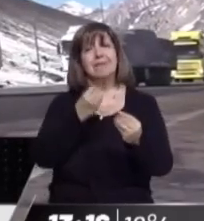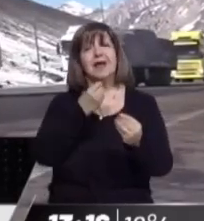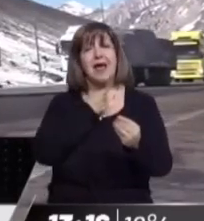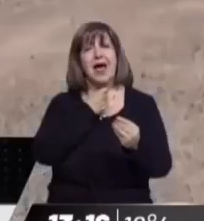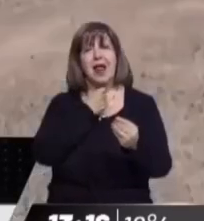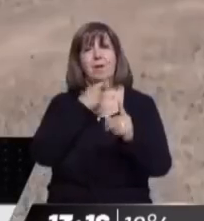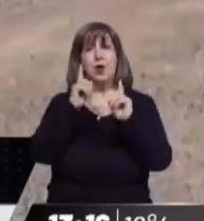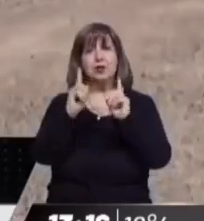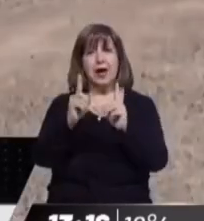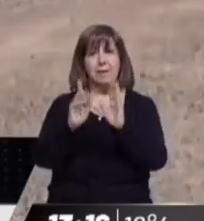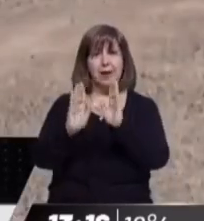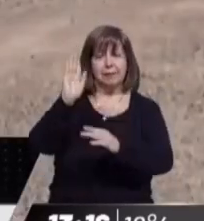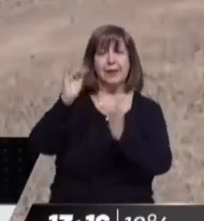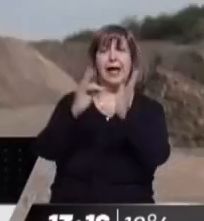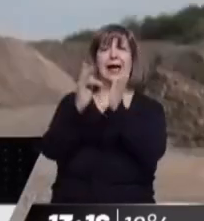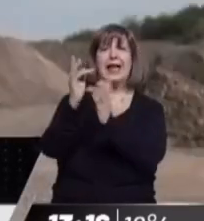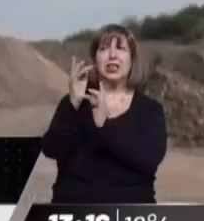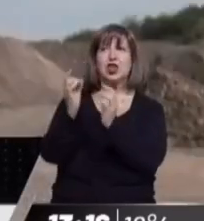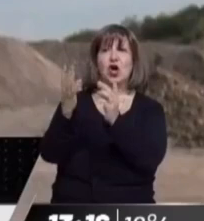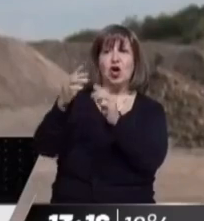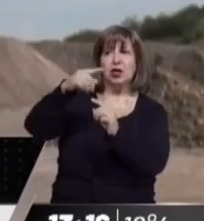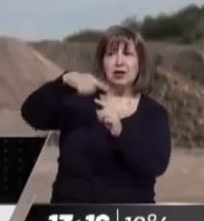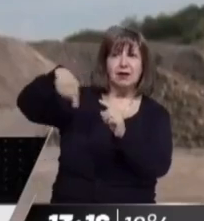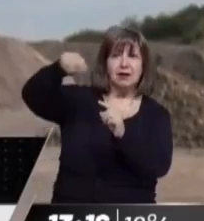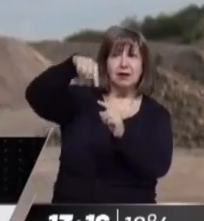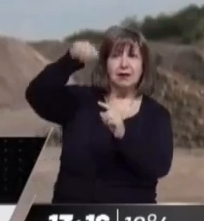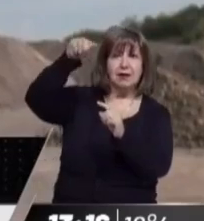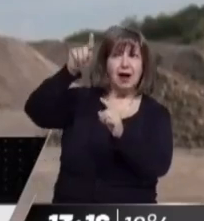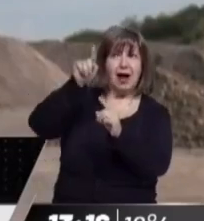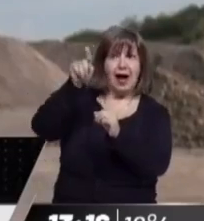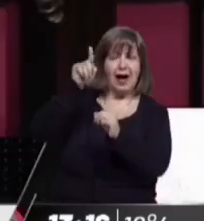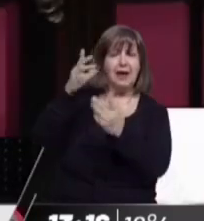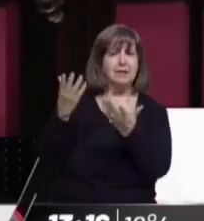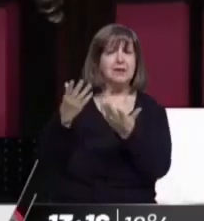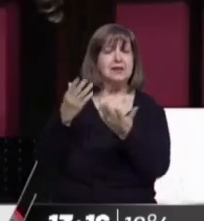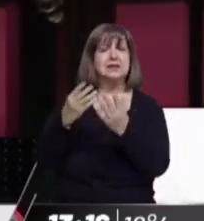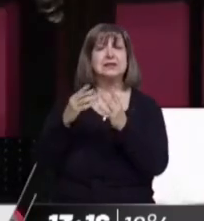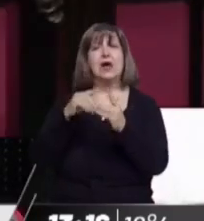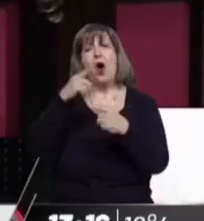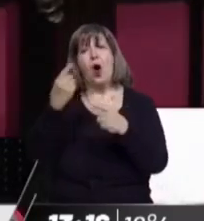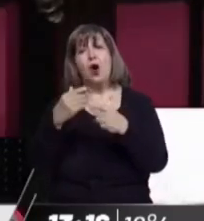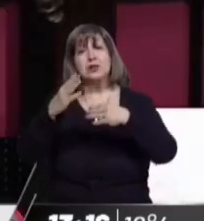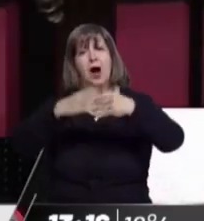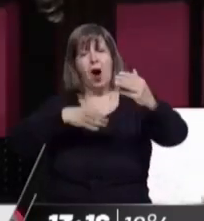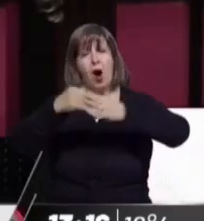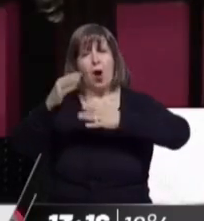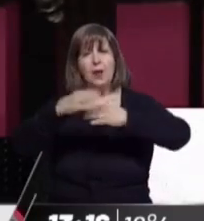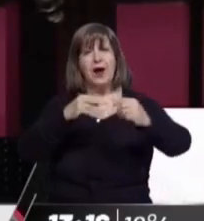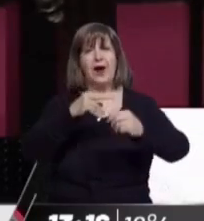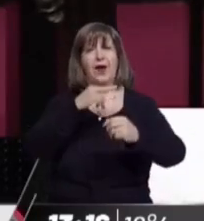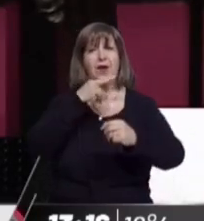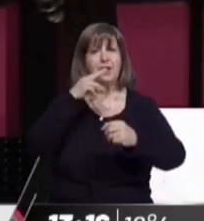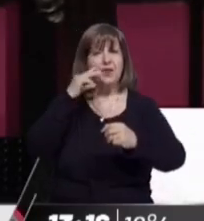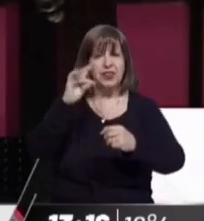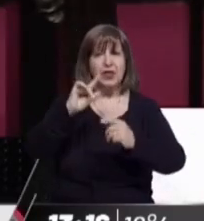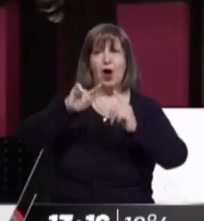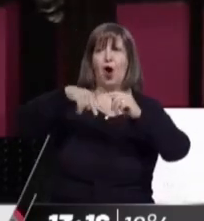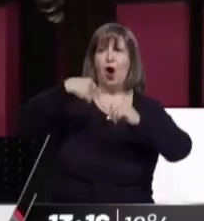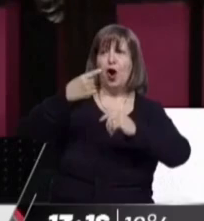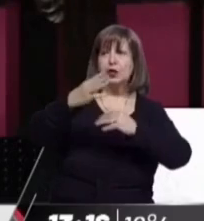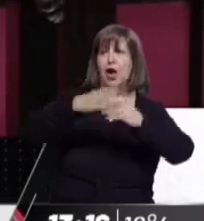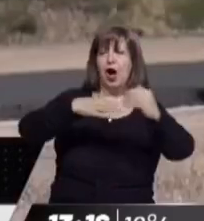Cristo Redentor, uno es sobre el inicio de las obras, algunas obras del BID y otras de Vialidad Nacional,